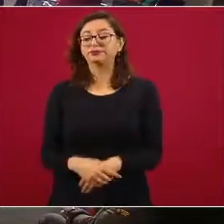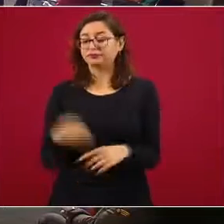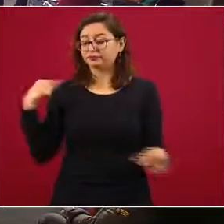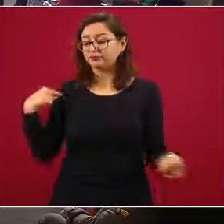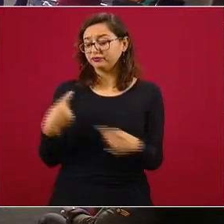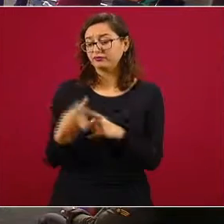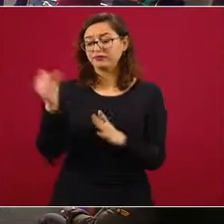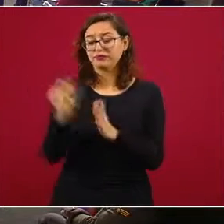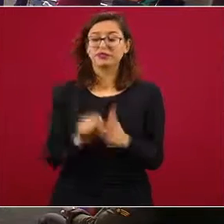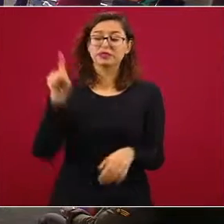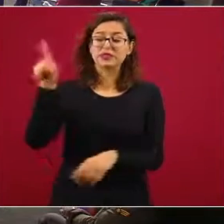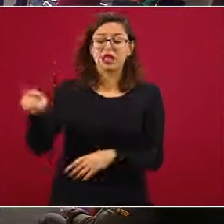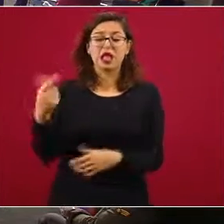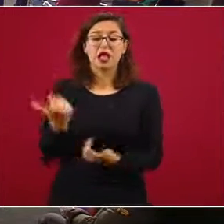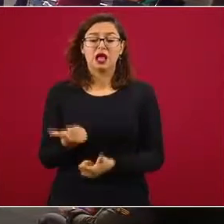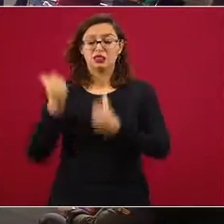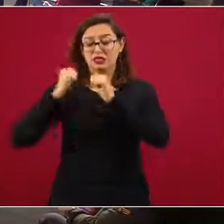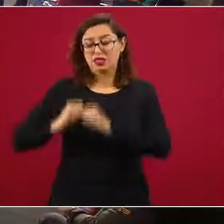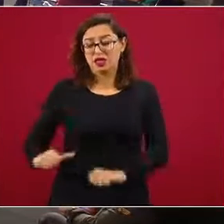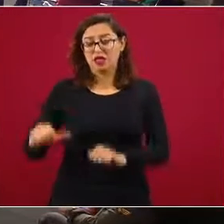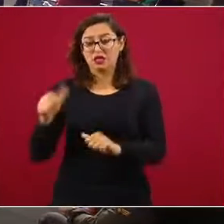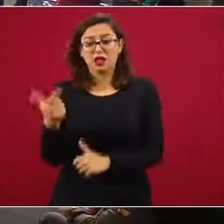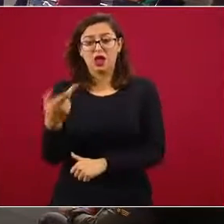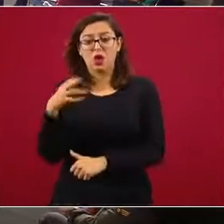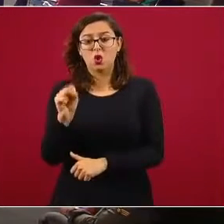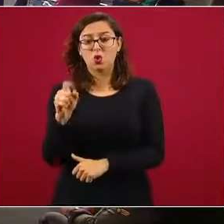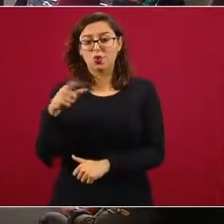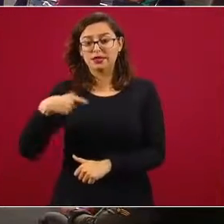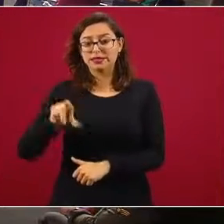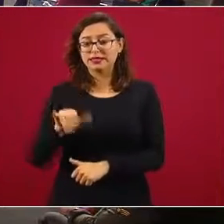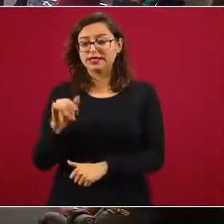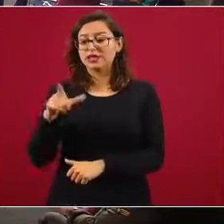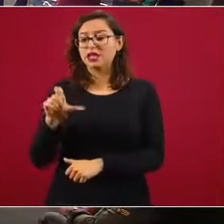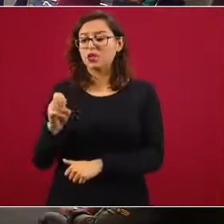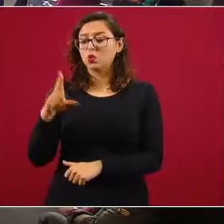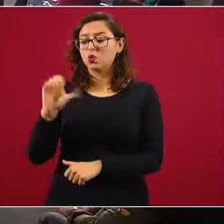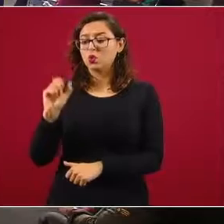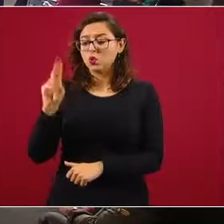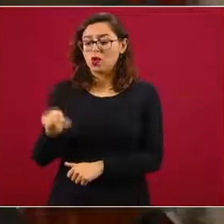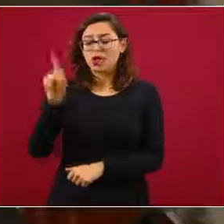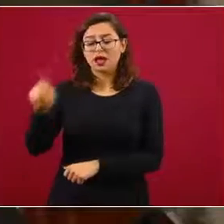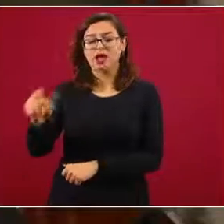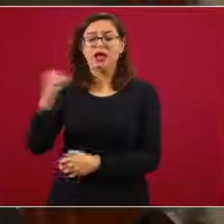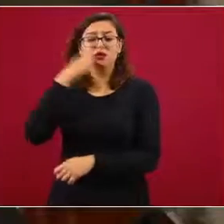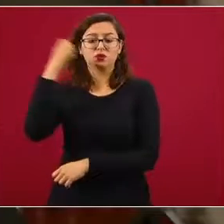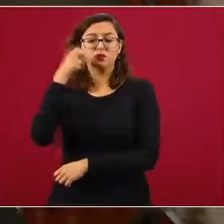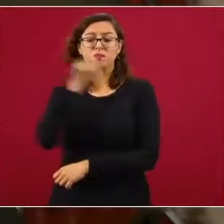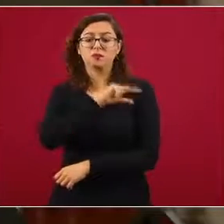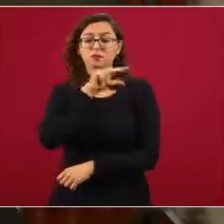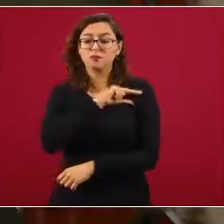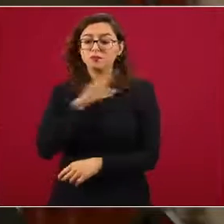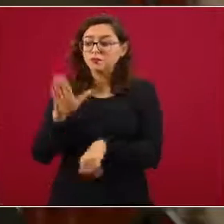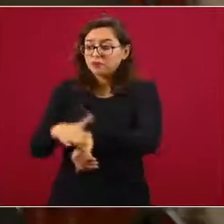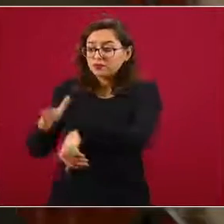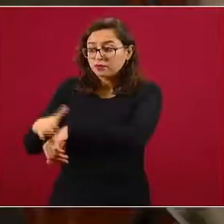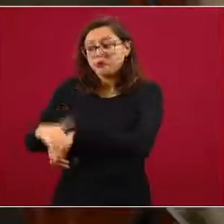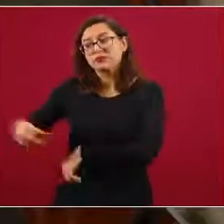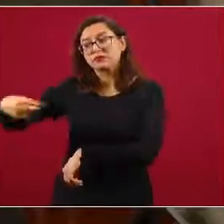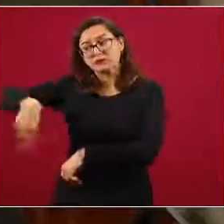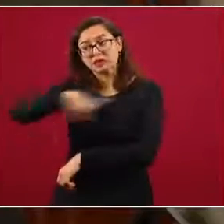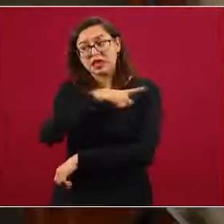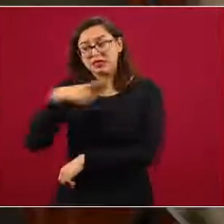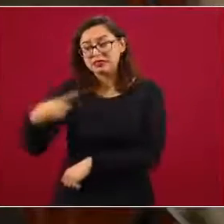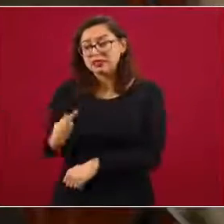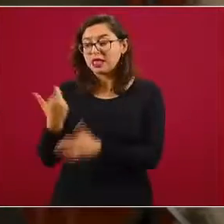autoridades de Huixquilucan, atendiendo un sector de la sociedad, instaron a las escuelas privadas de su municipio a dar facilidades de pago y bajar